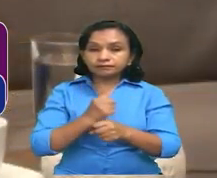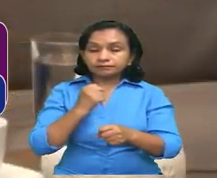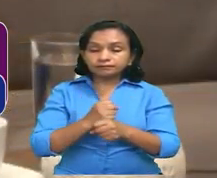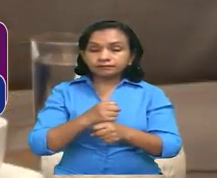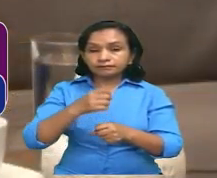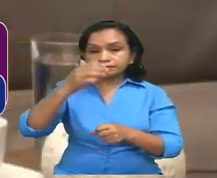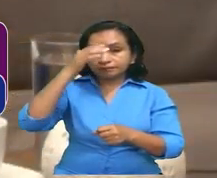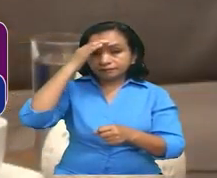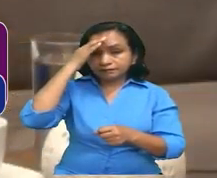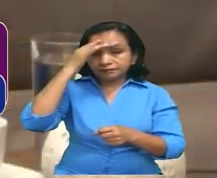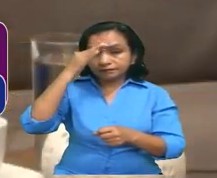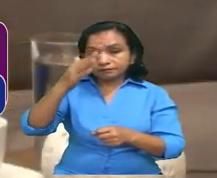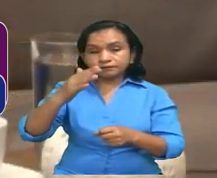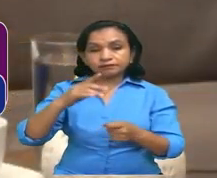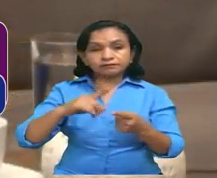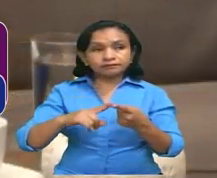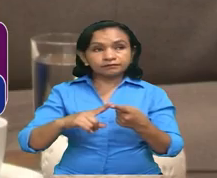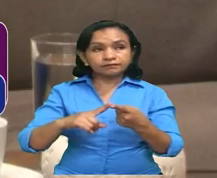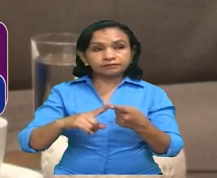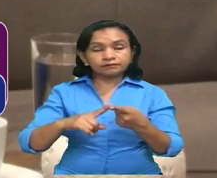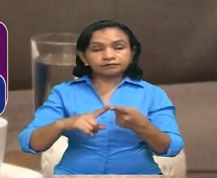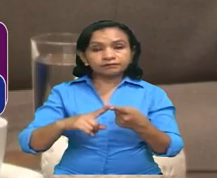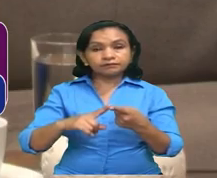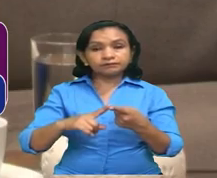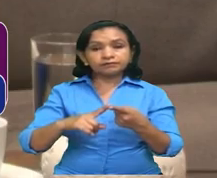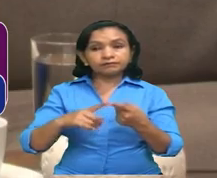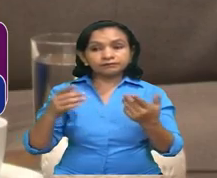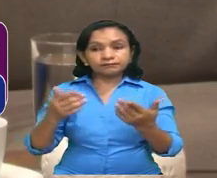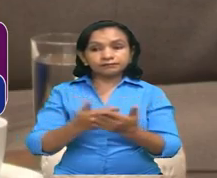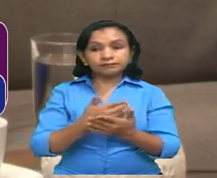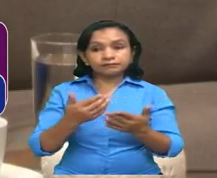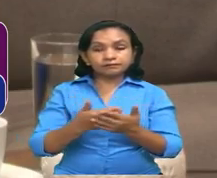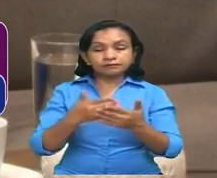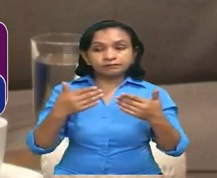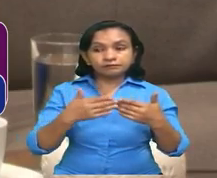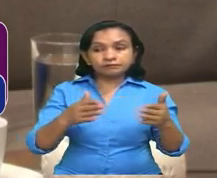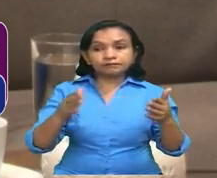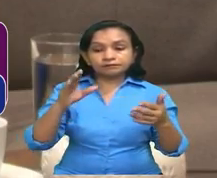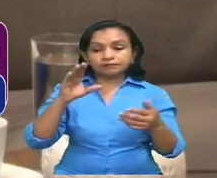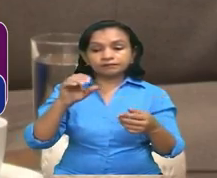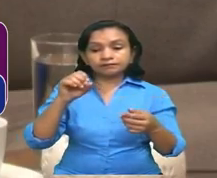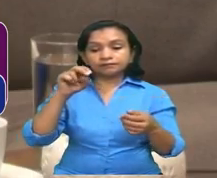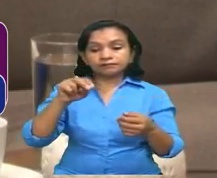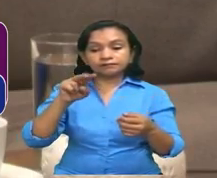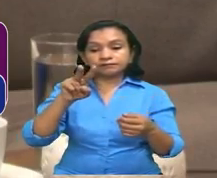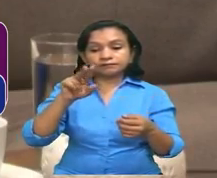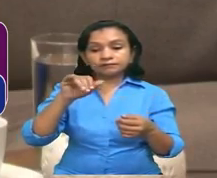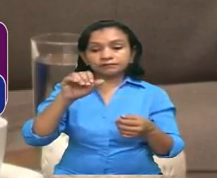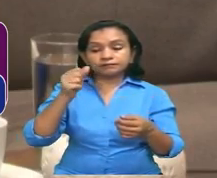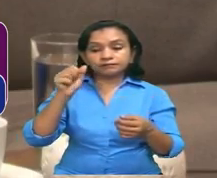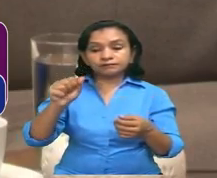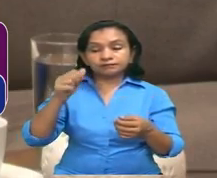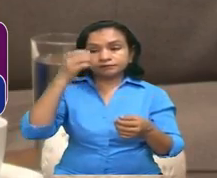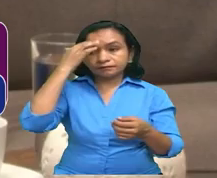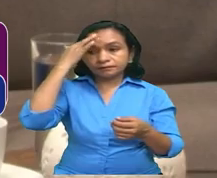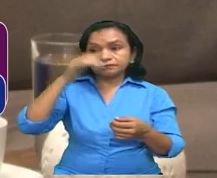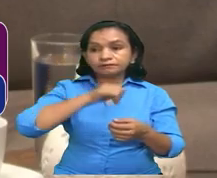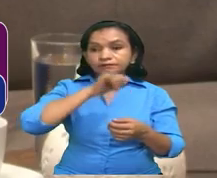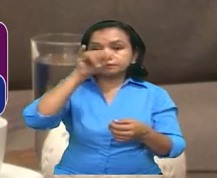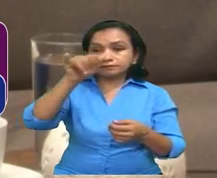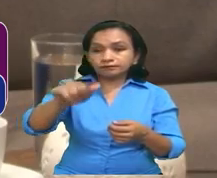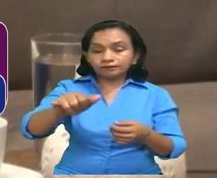para buscar ampliar este tipo de paquetes. Si me hablas un poco de ese aspecto, que otros países. Sí, bueno, ya también tenemos